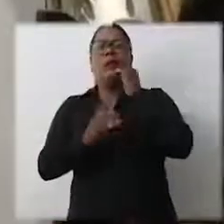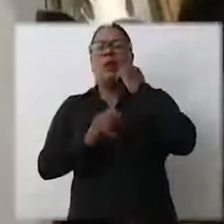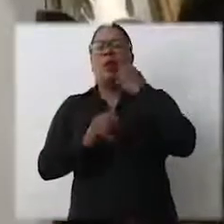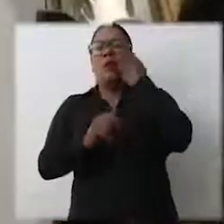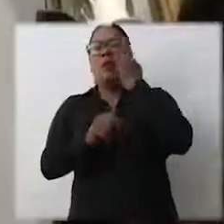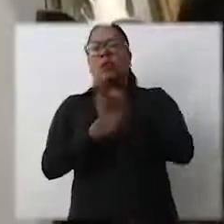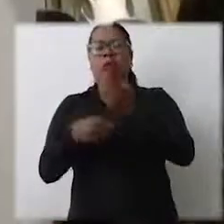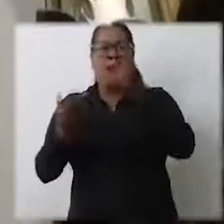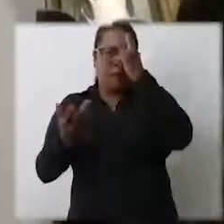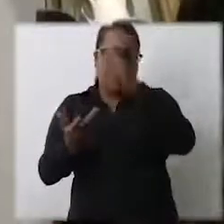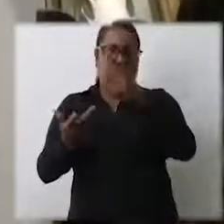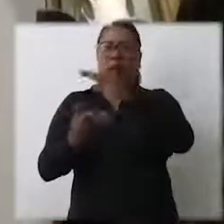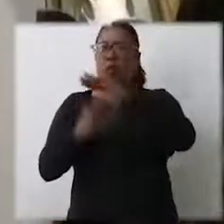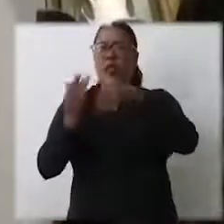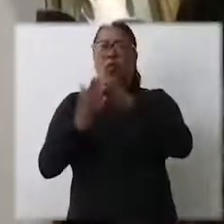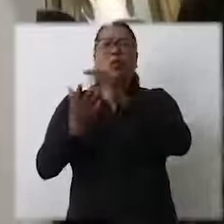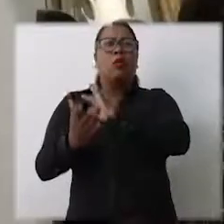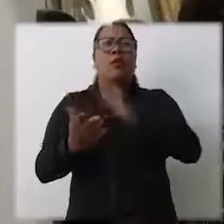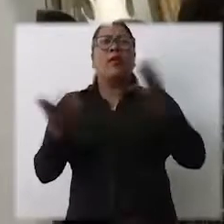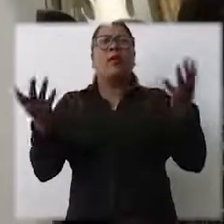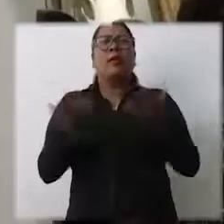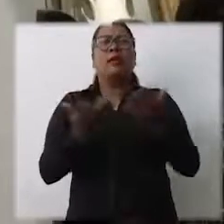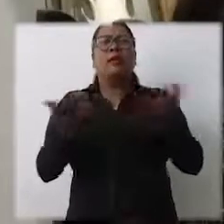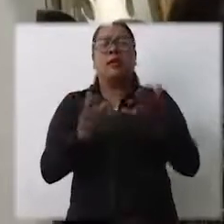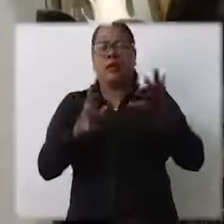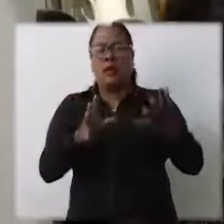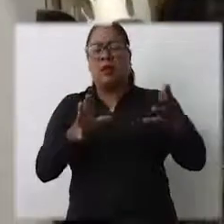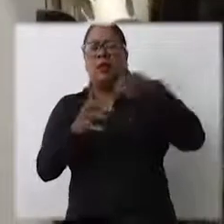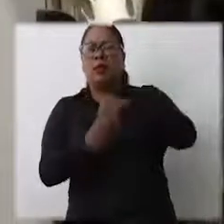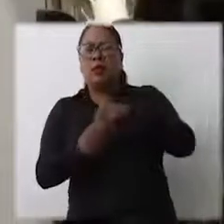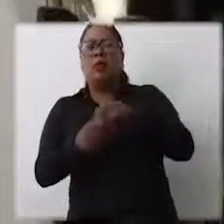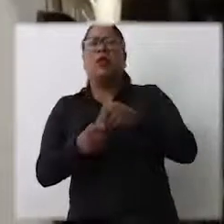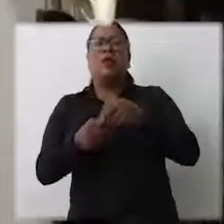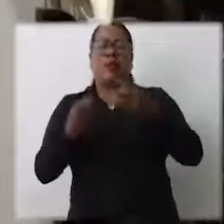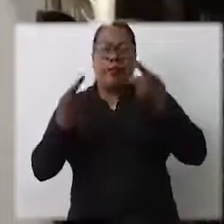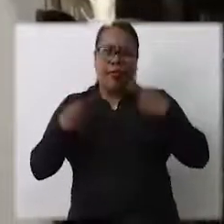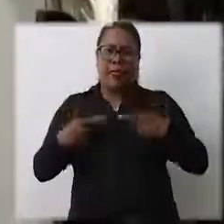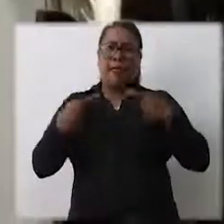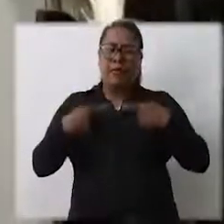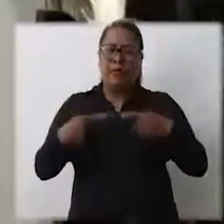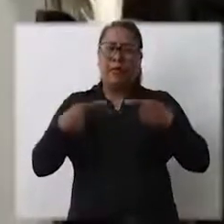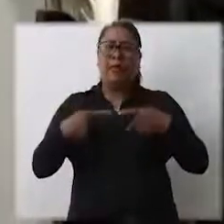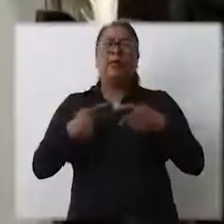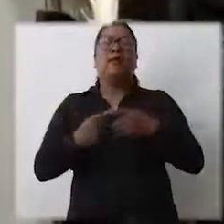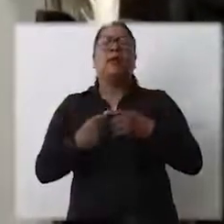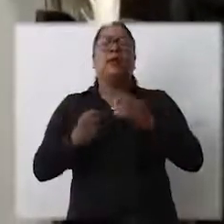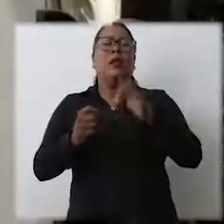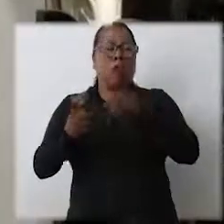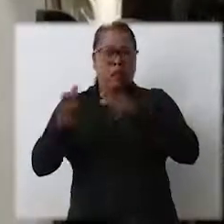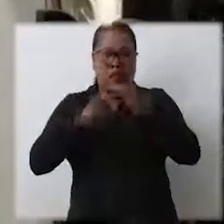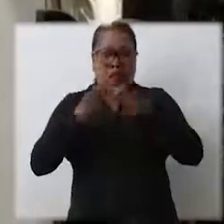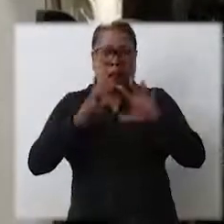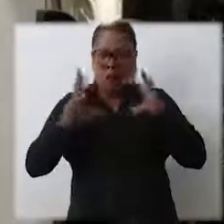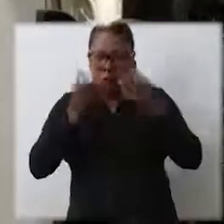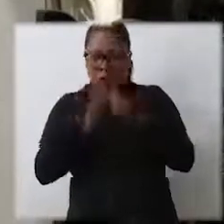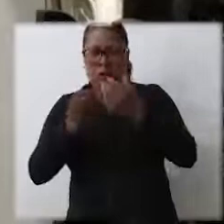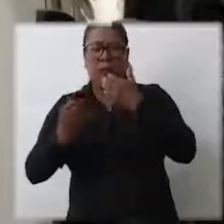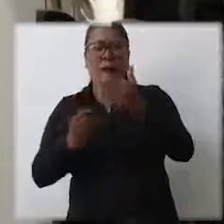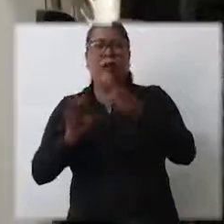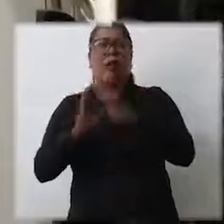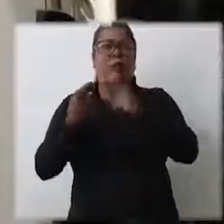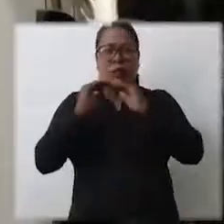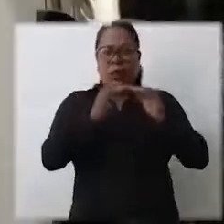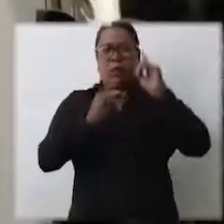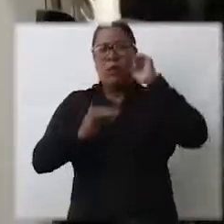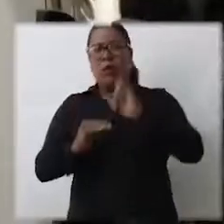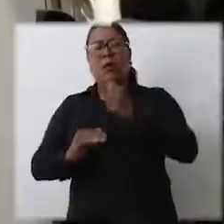la Ley Estatal de Acceso a las Mujeres a una Vida Libre de Violencia de Género, en sus artículos 3 y 4, obliga a los